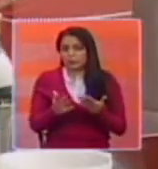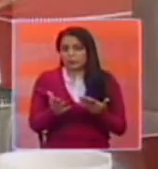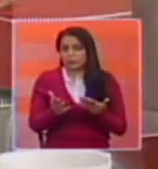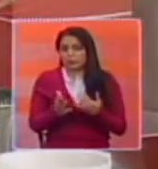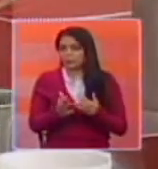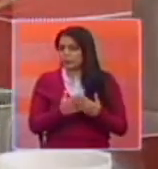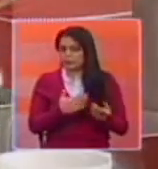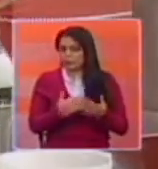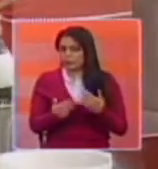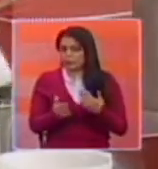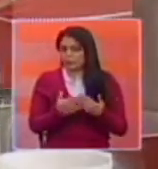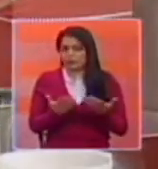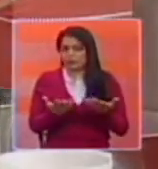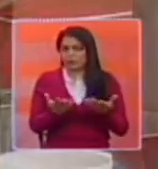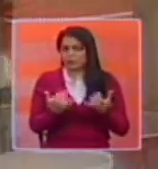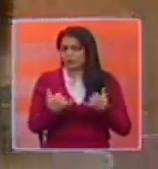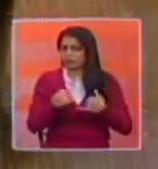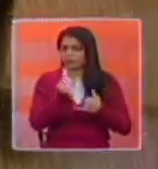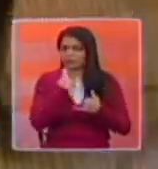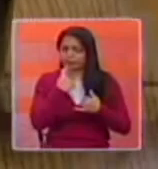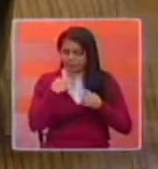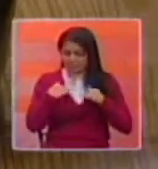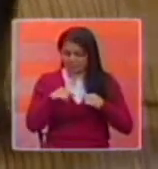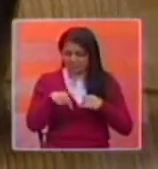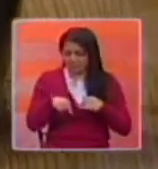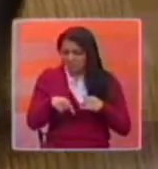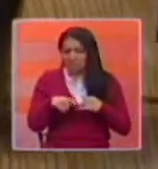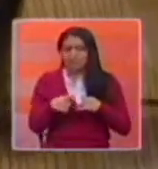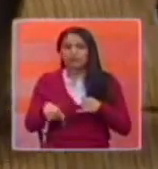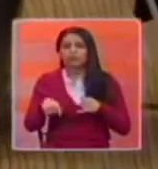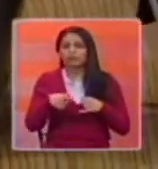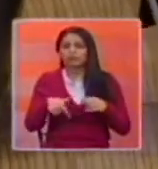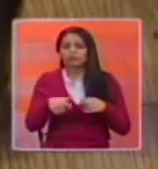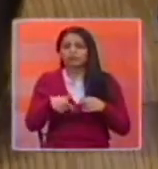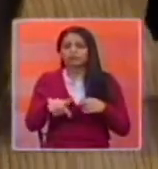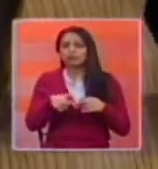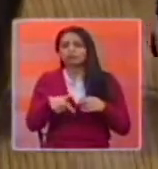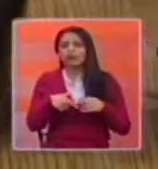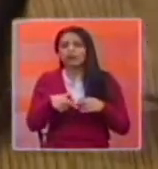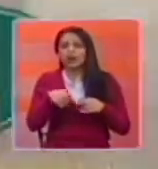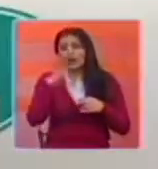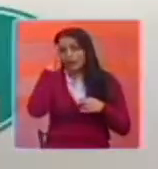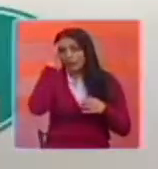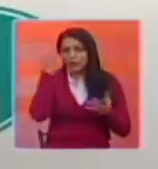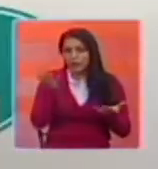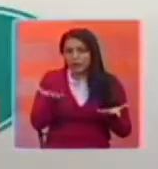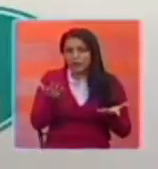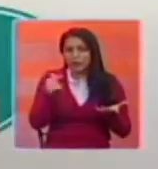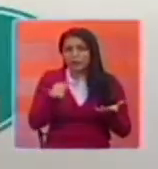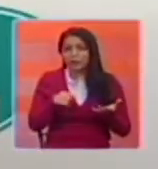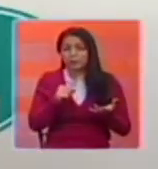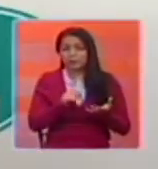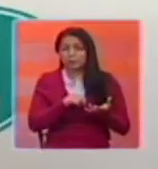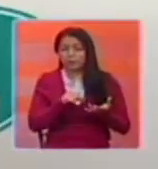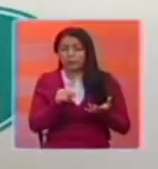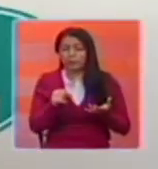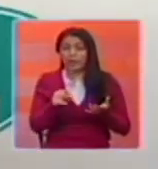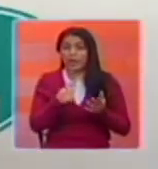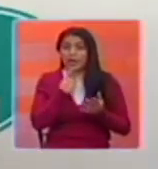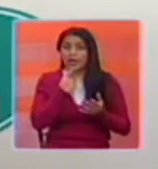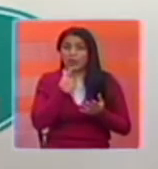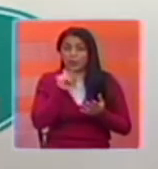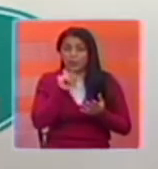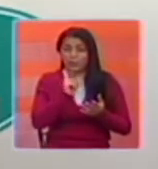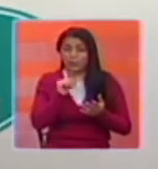hacer. ¿Por qué no lo quiero hacer? Porque cuando quedan cristales de azúcar, y digo la azúcar